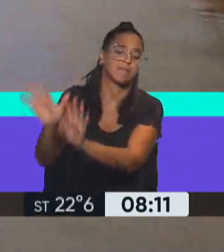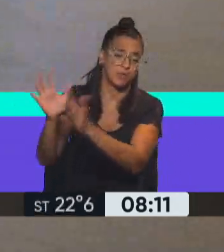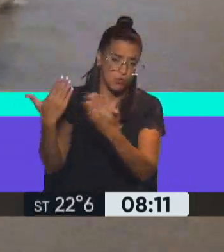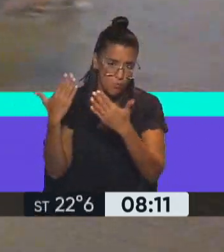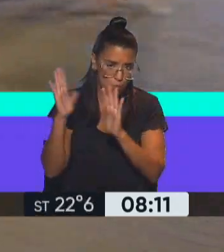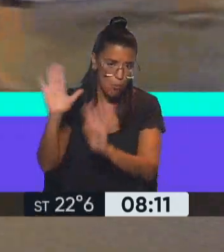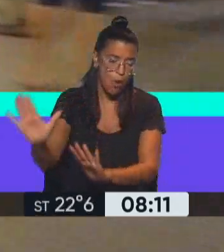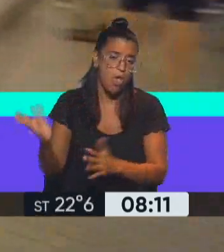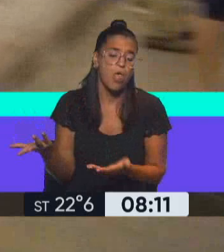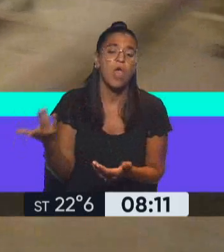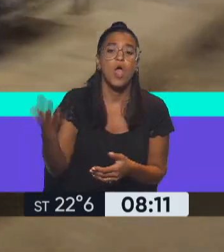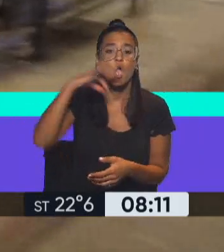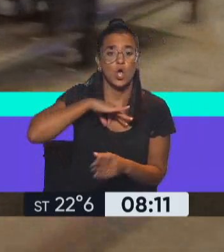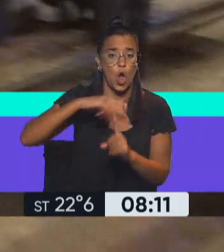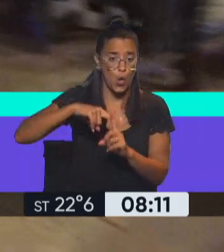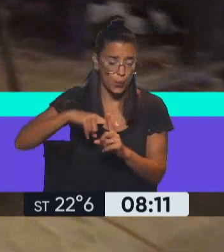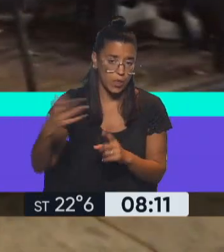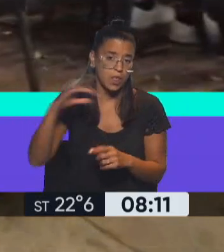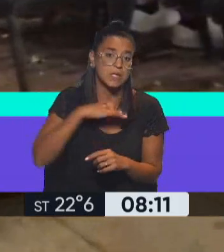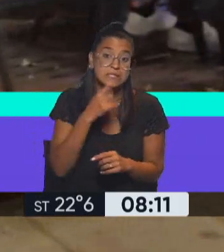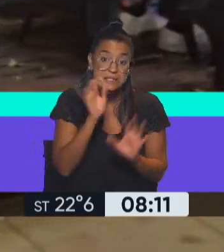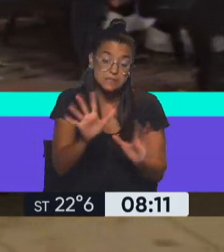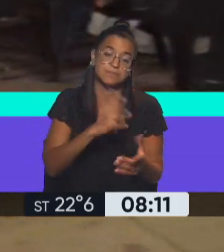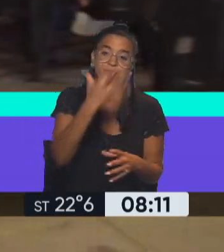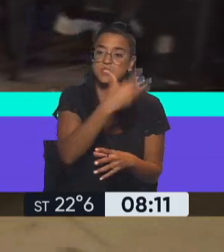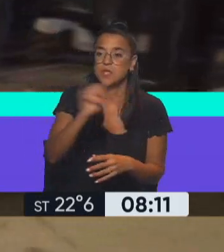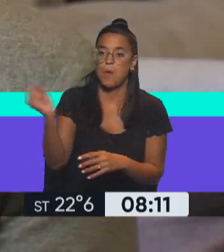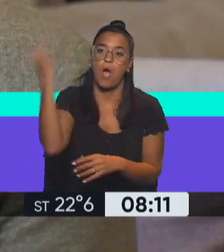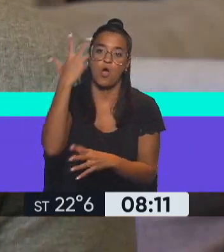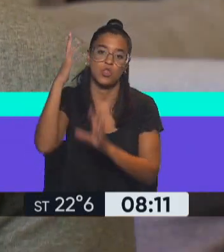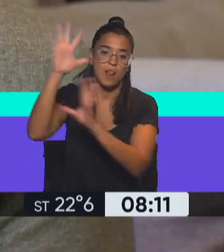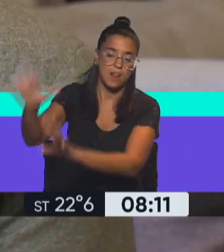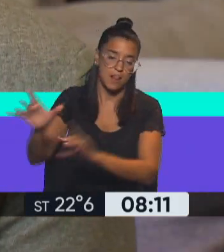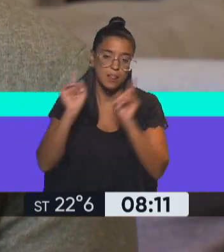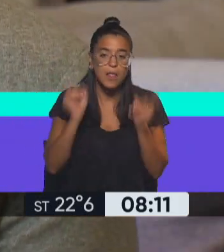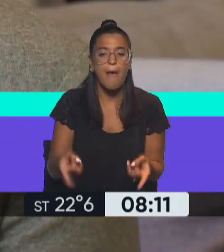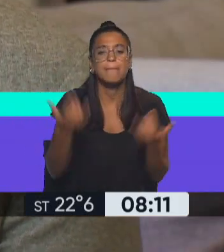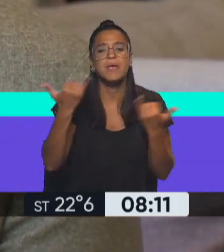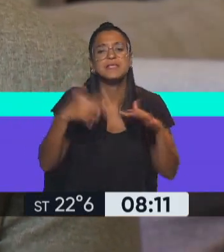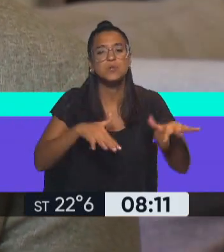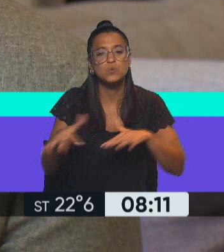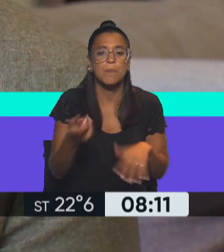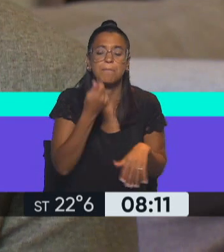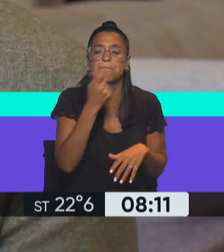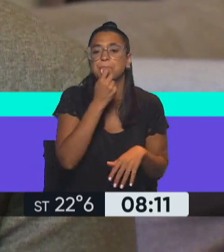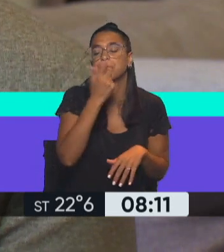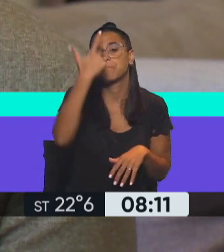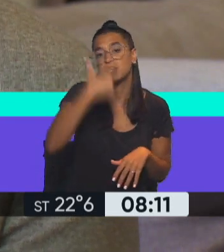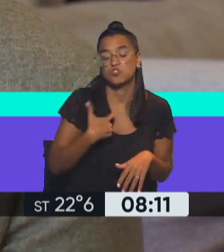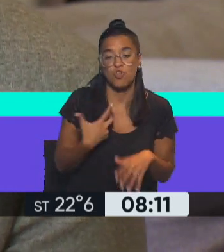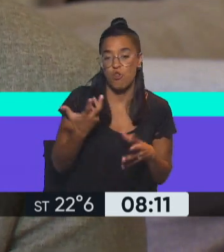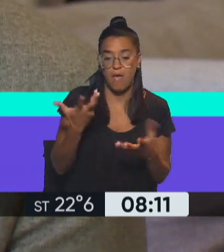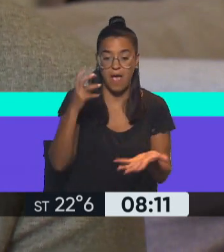digamos huéspedes como dispositivos y bueno en este caso se los traslada de esos espacios también se está dando muchas situaciones donde la gente cancela la